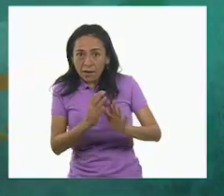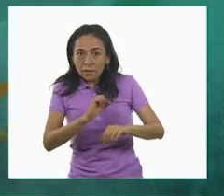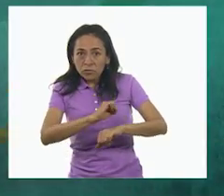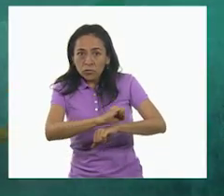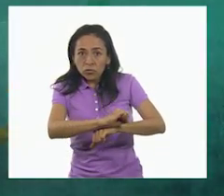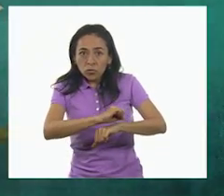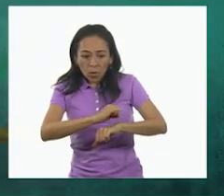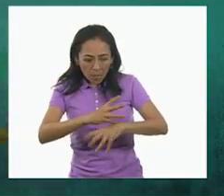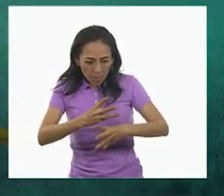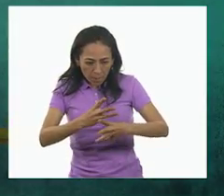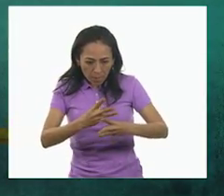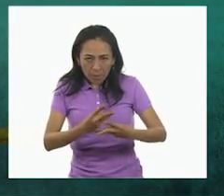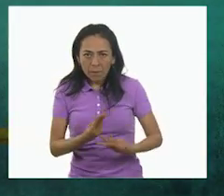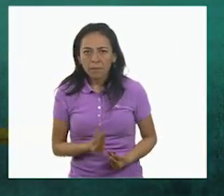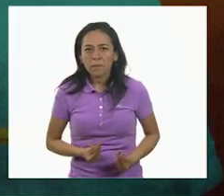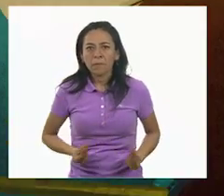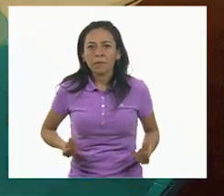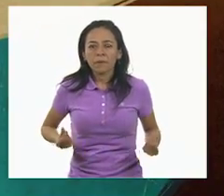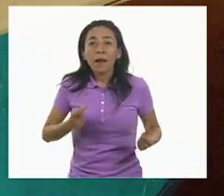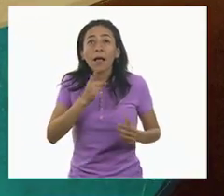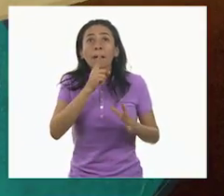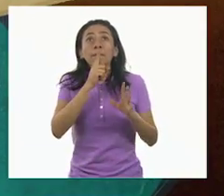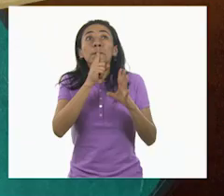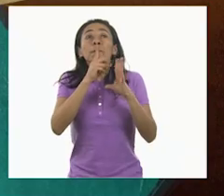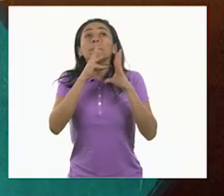ni kinsalaqswat